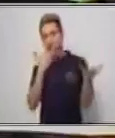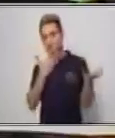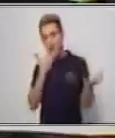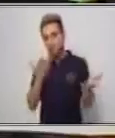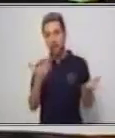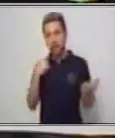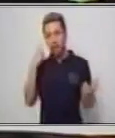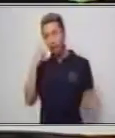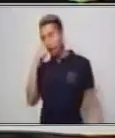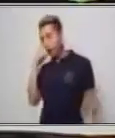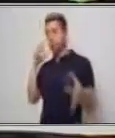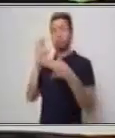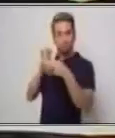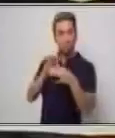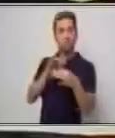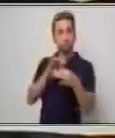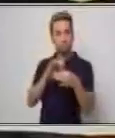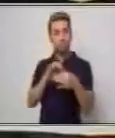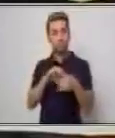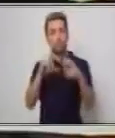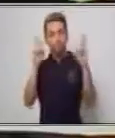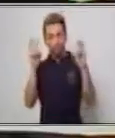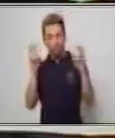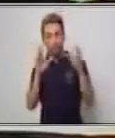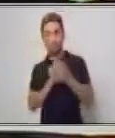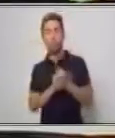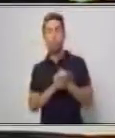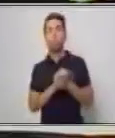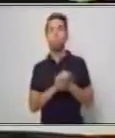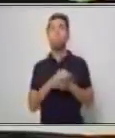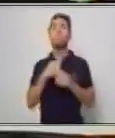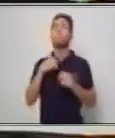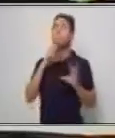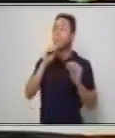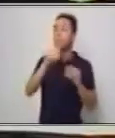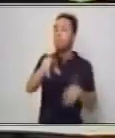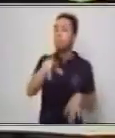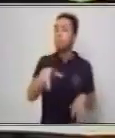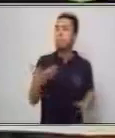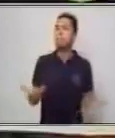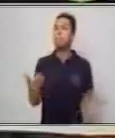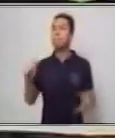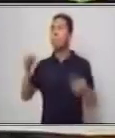relacionar esta temática. Yo les pregunto a ustedes, ¿de qué estamos hablando?